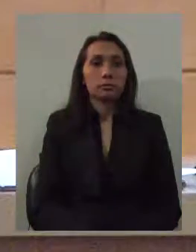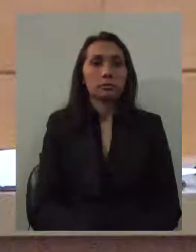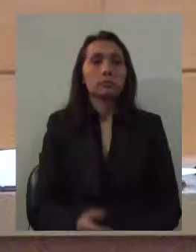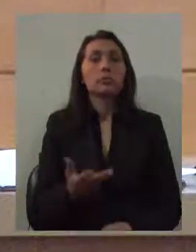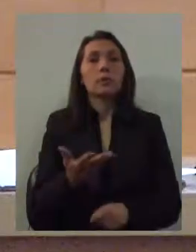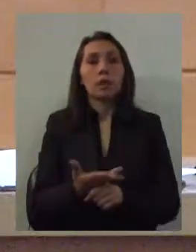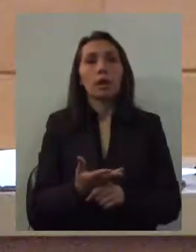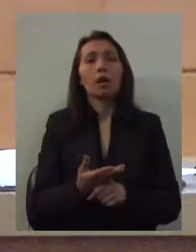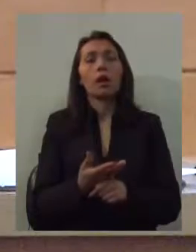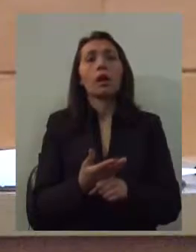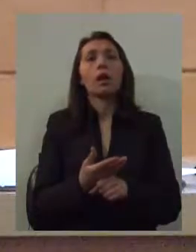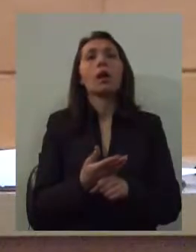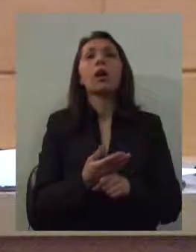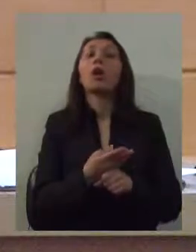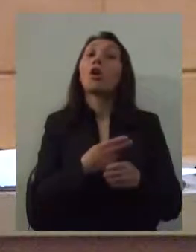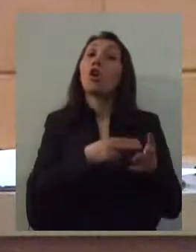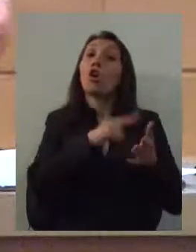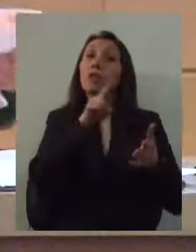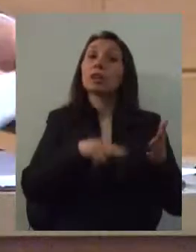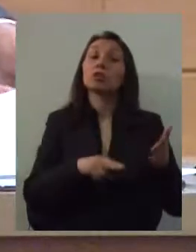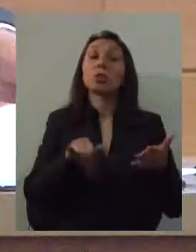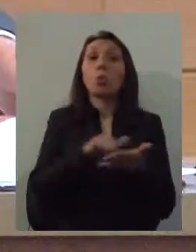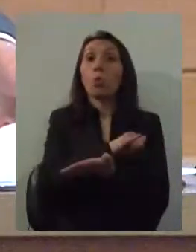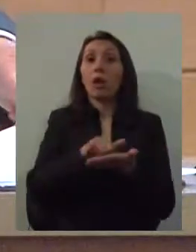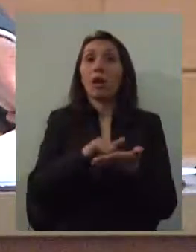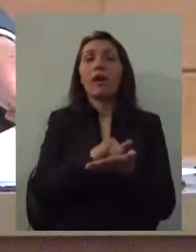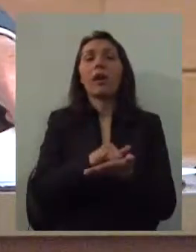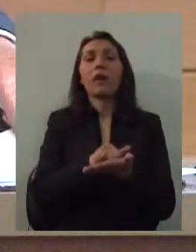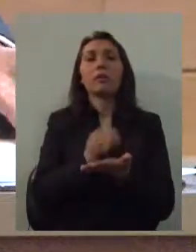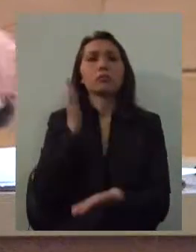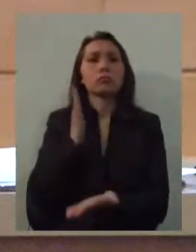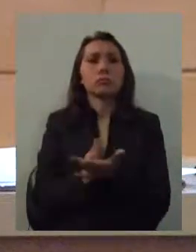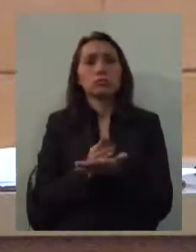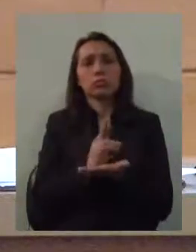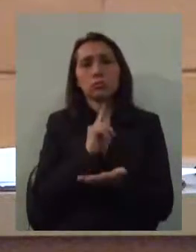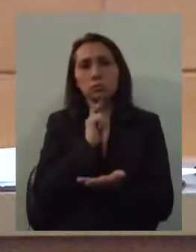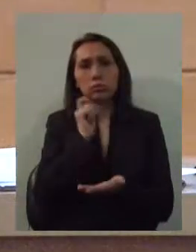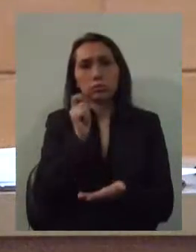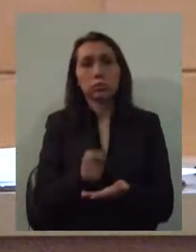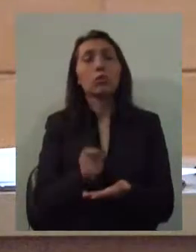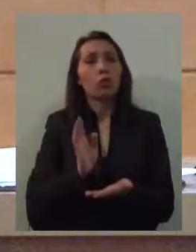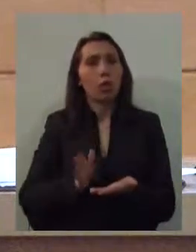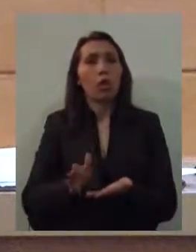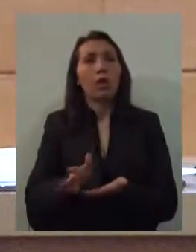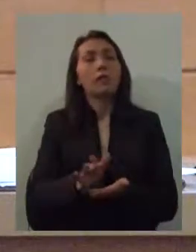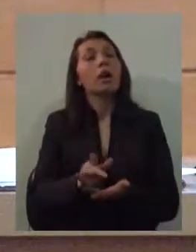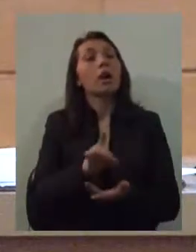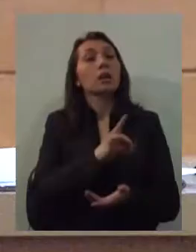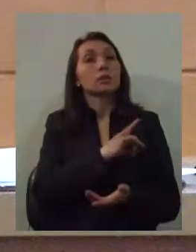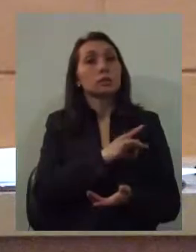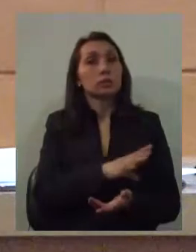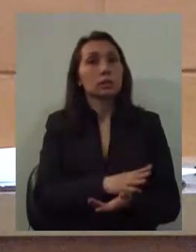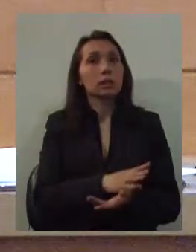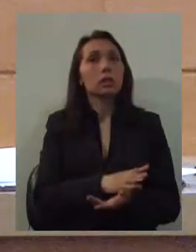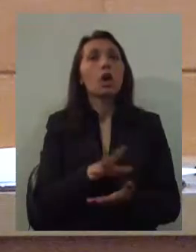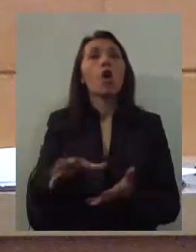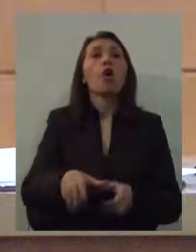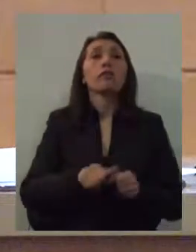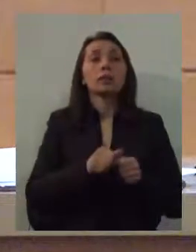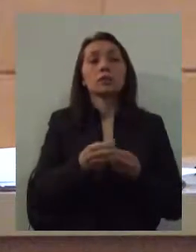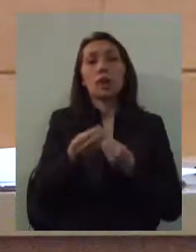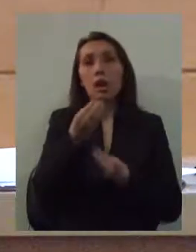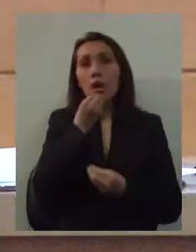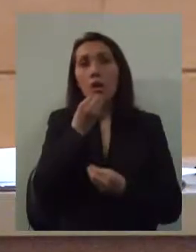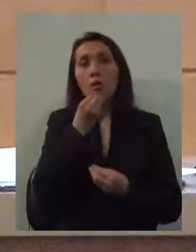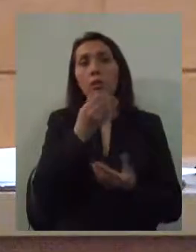Tenemos la Convención de Nueva York sobre sentencias arbitrales, que está vigente en nuestro país, la Convención sobre Obtención de Alimentos